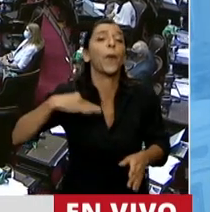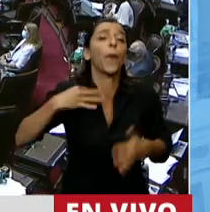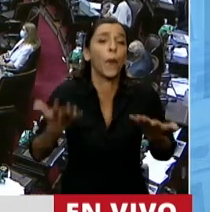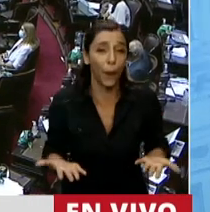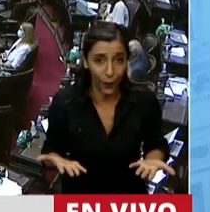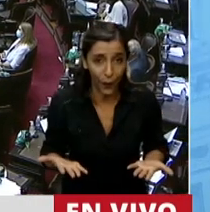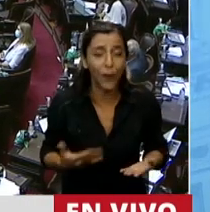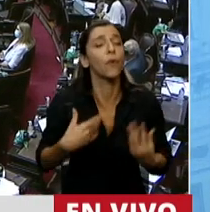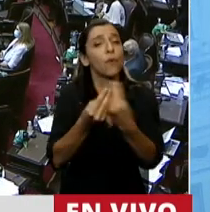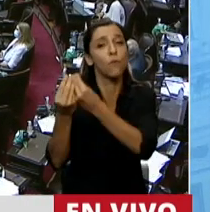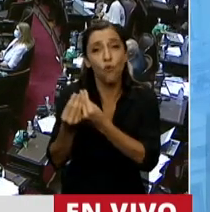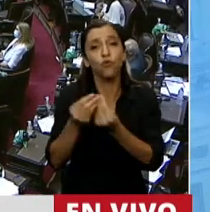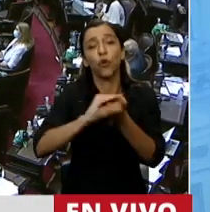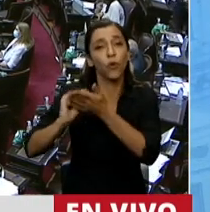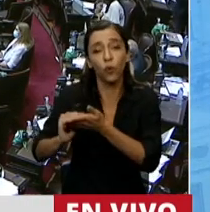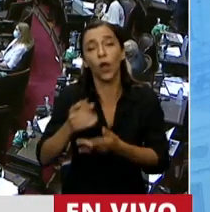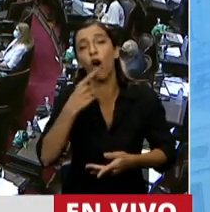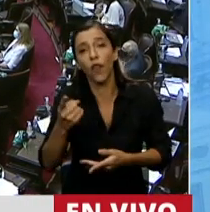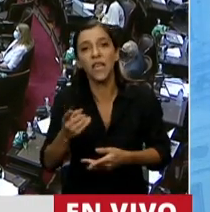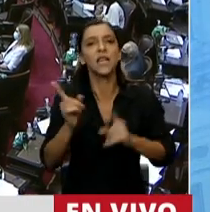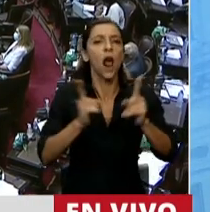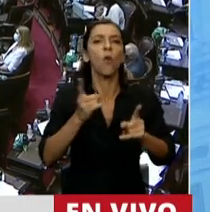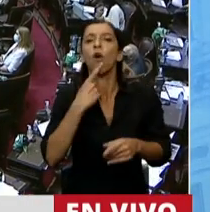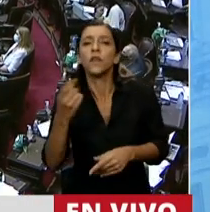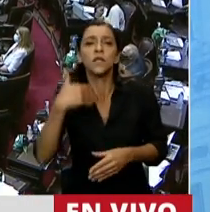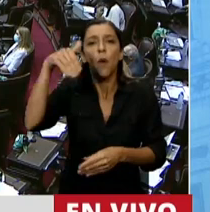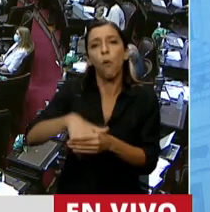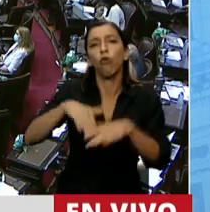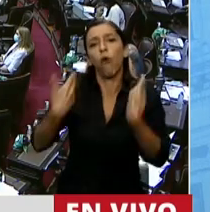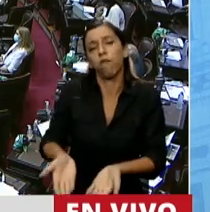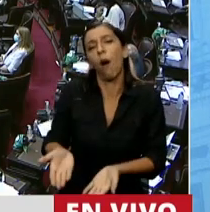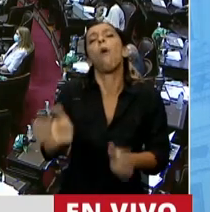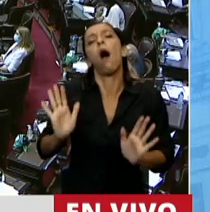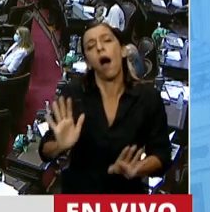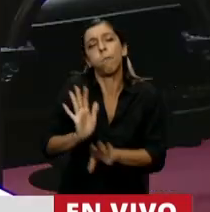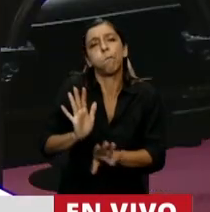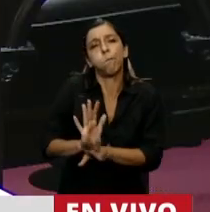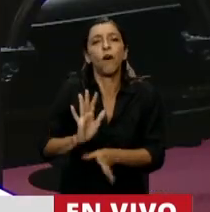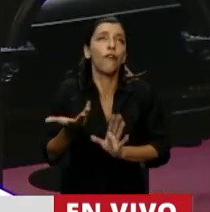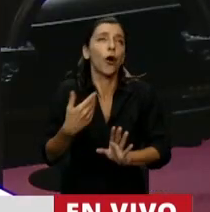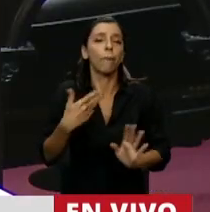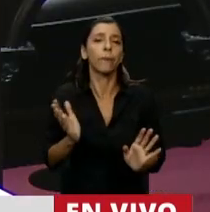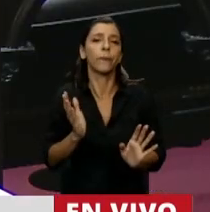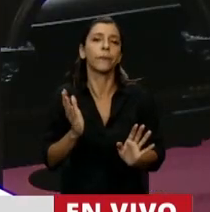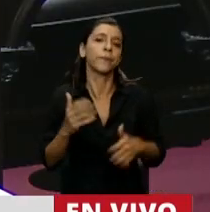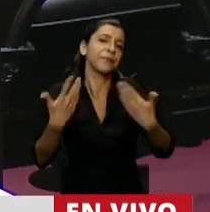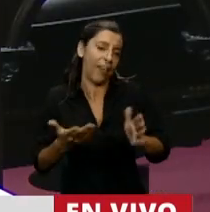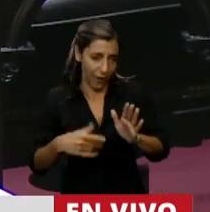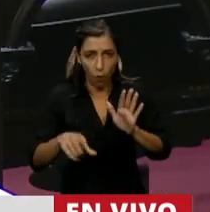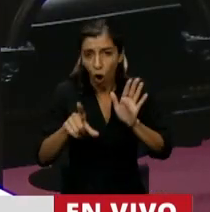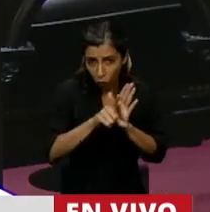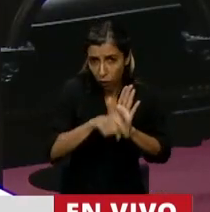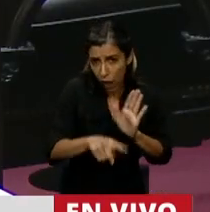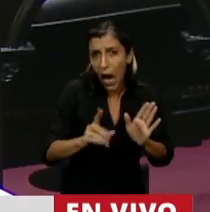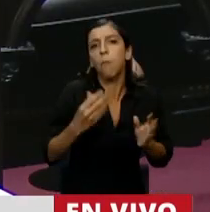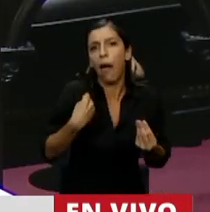muchos diputados y diputadas han dicho, que es que quienes votamos a favor de este proyecto, quienes votamos a favor de la interrupción